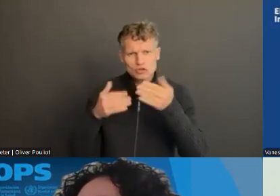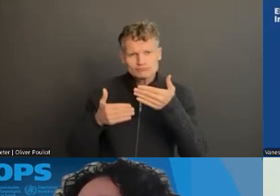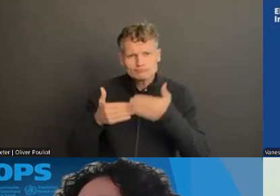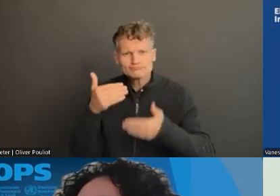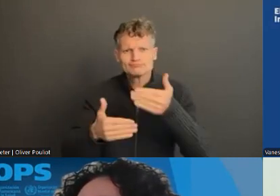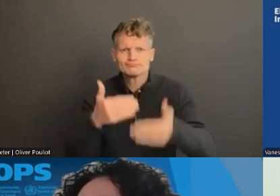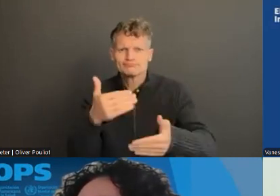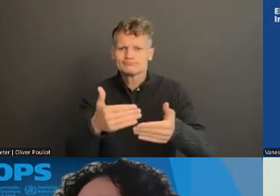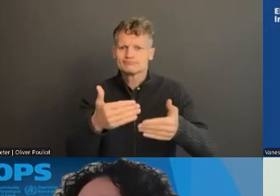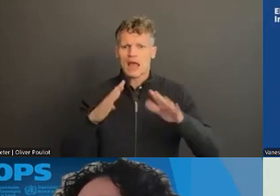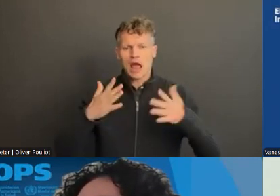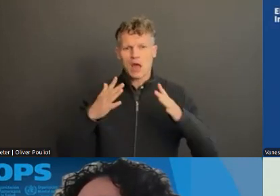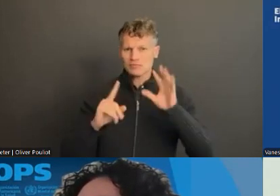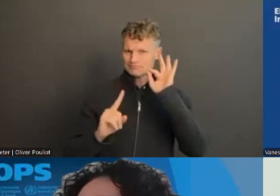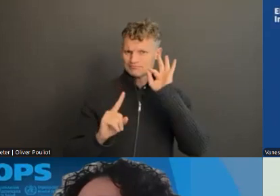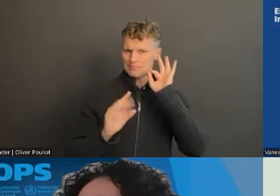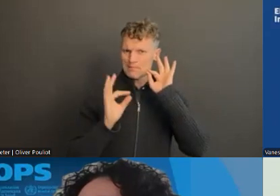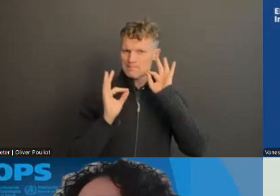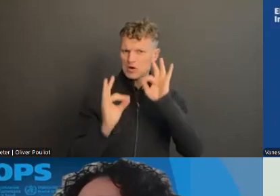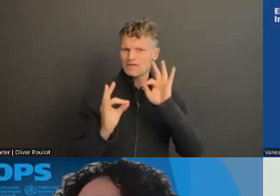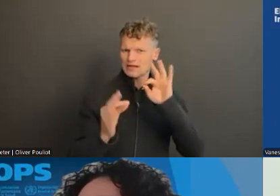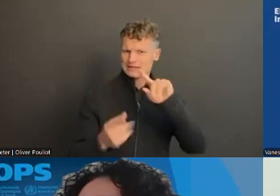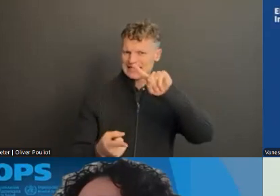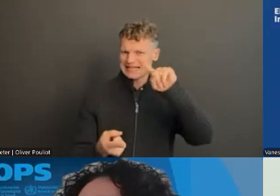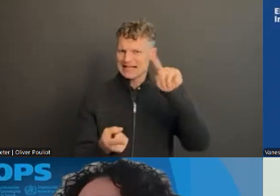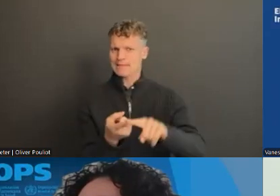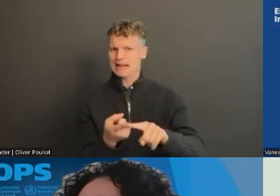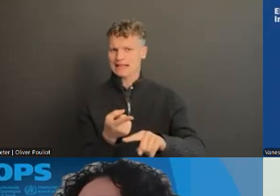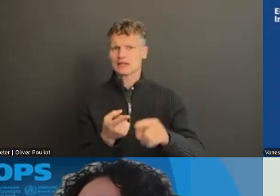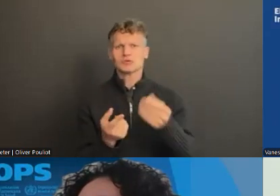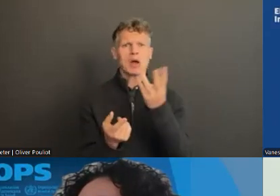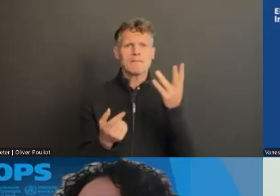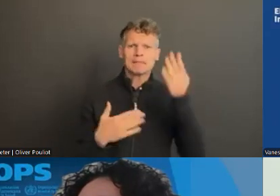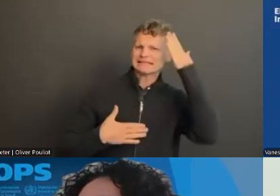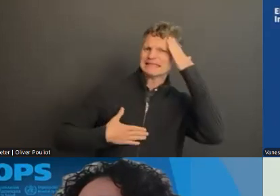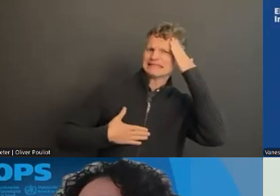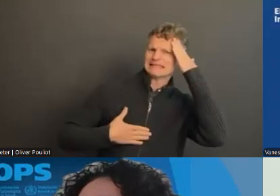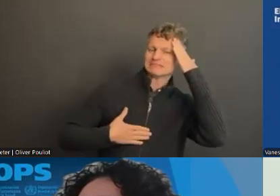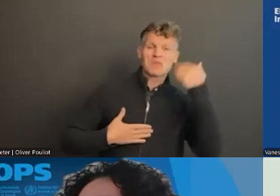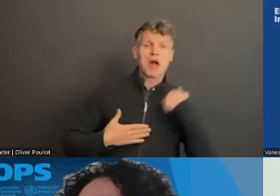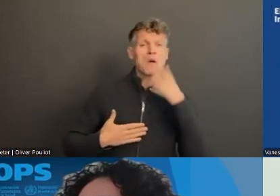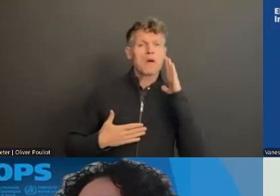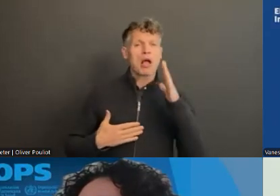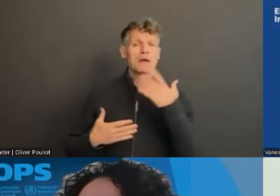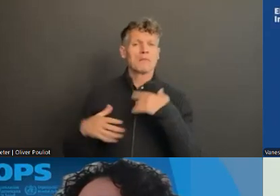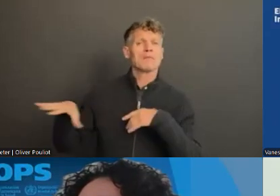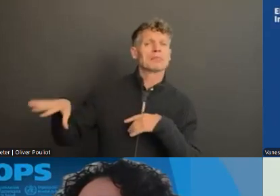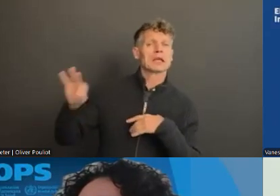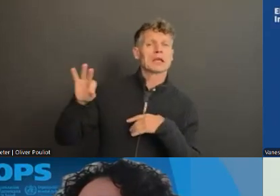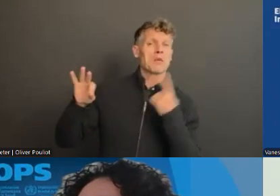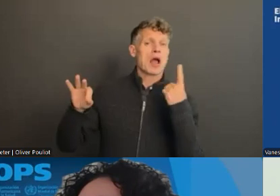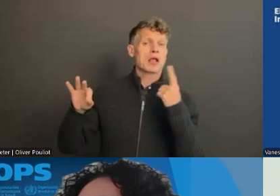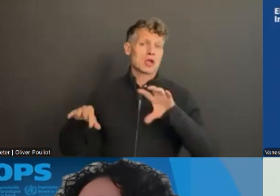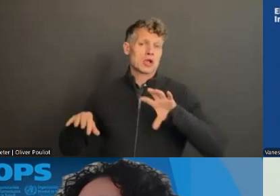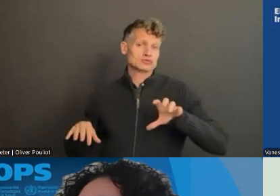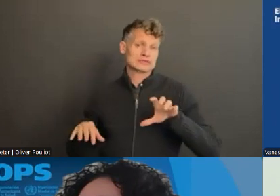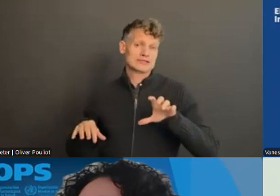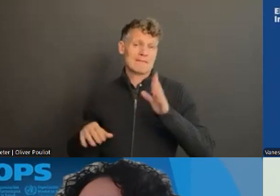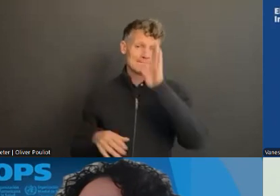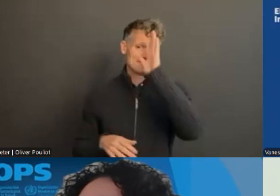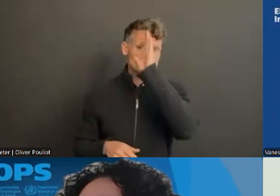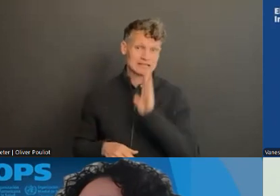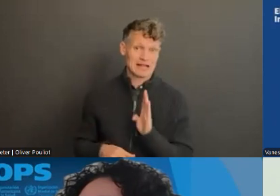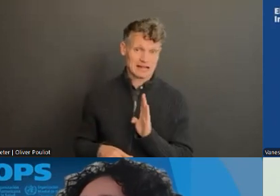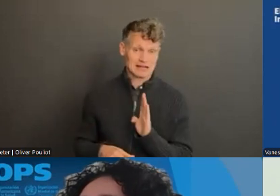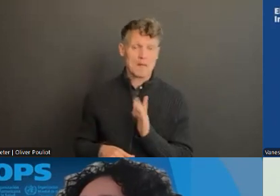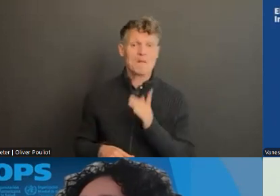casos, voy a usar el ejemplo de Brasil, en el cual identificaron